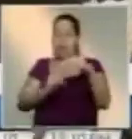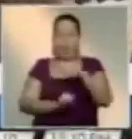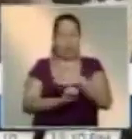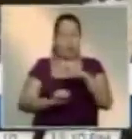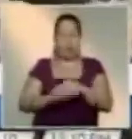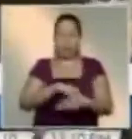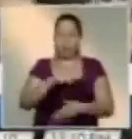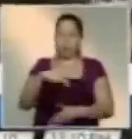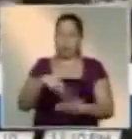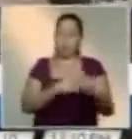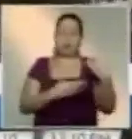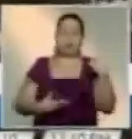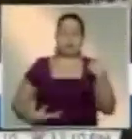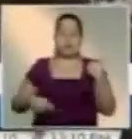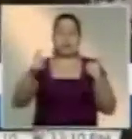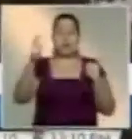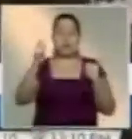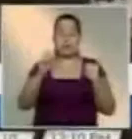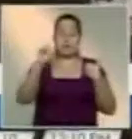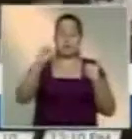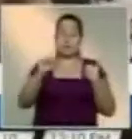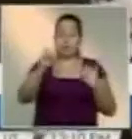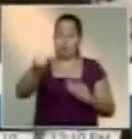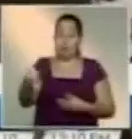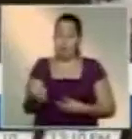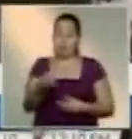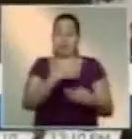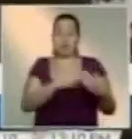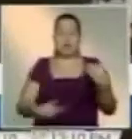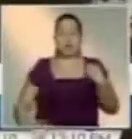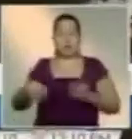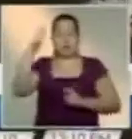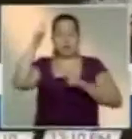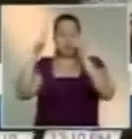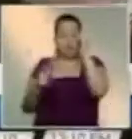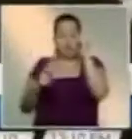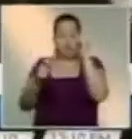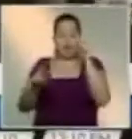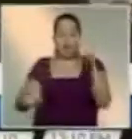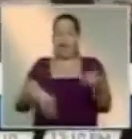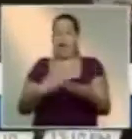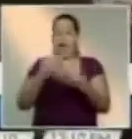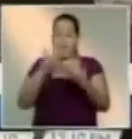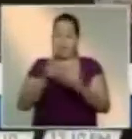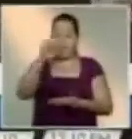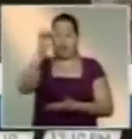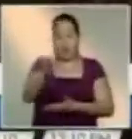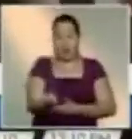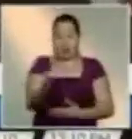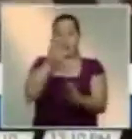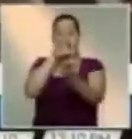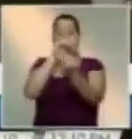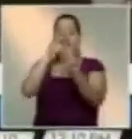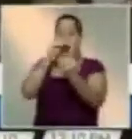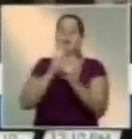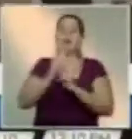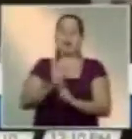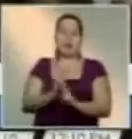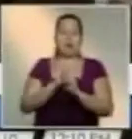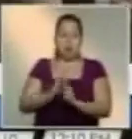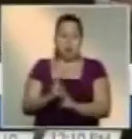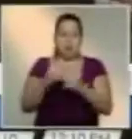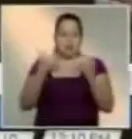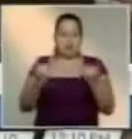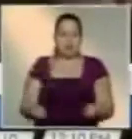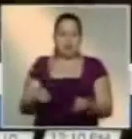apoyo, señora presidenta del Tribunal Supremo y señor presidente de la República, hasta que en el día de hoy se les dé una respuesta qué es